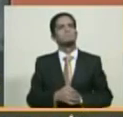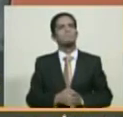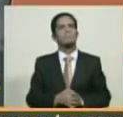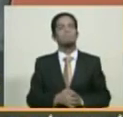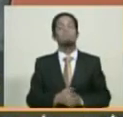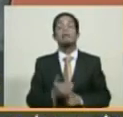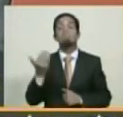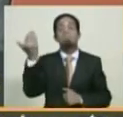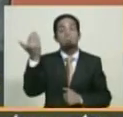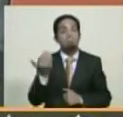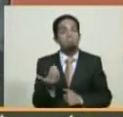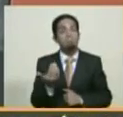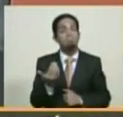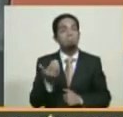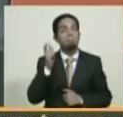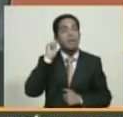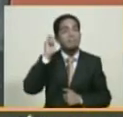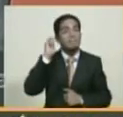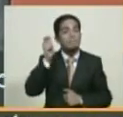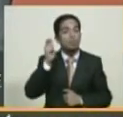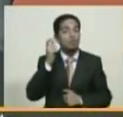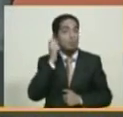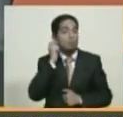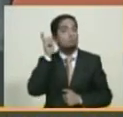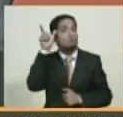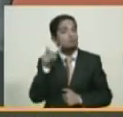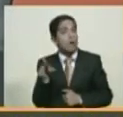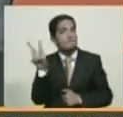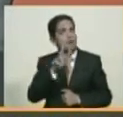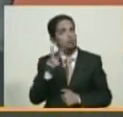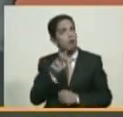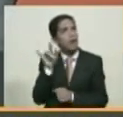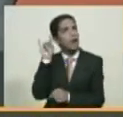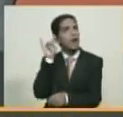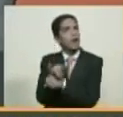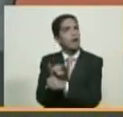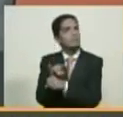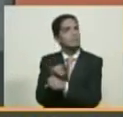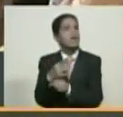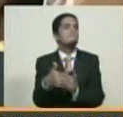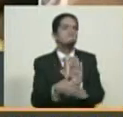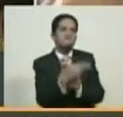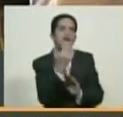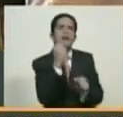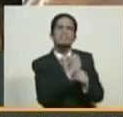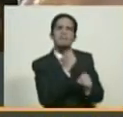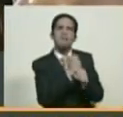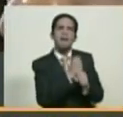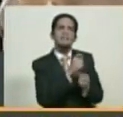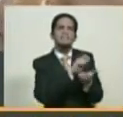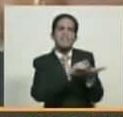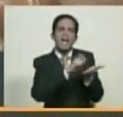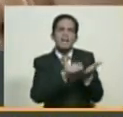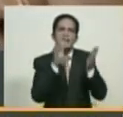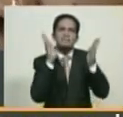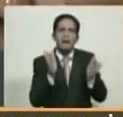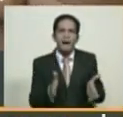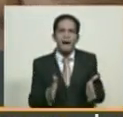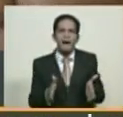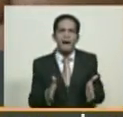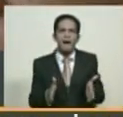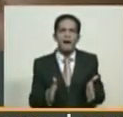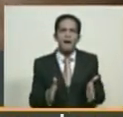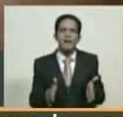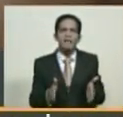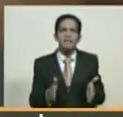Traíamos testimonios de mujeres venezolanas que fueron engañadas para ir a trabajar como secretarias a Perú y que formaban parte,